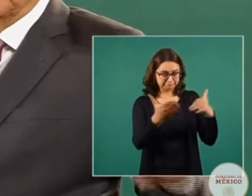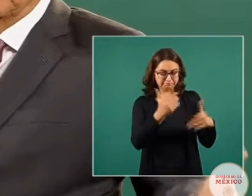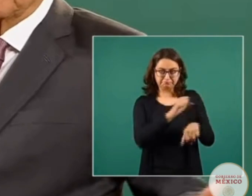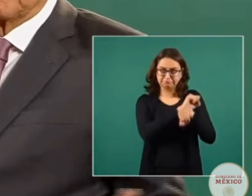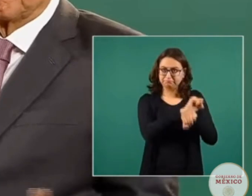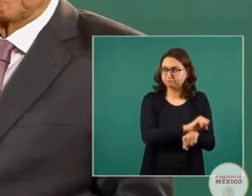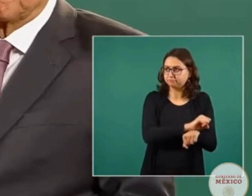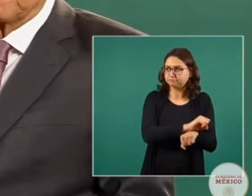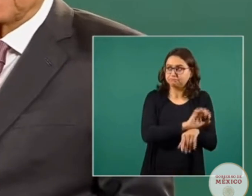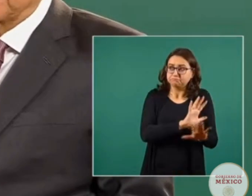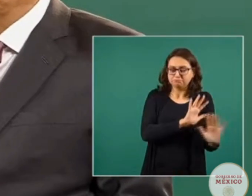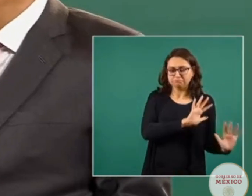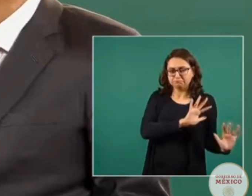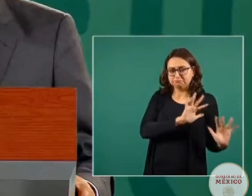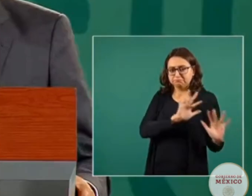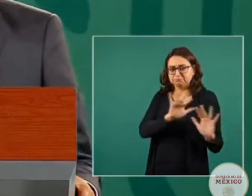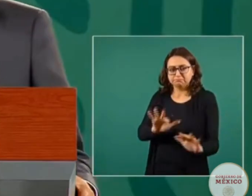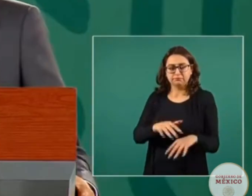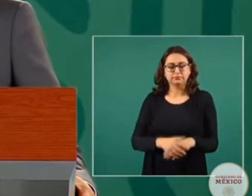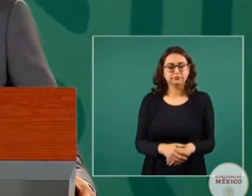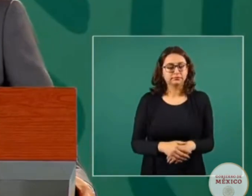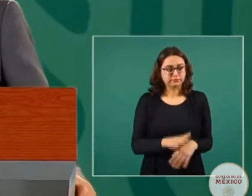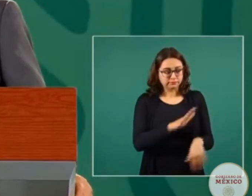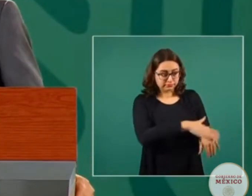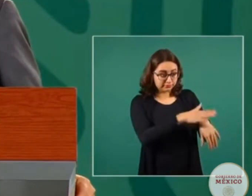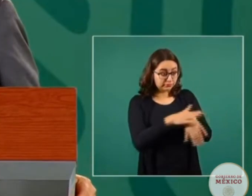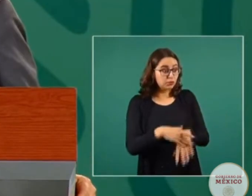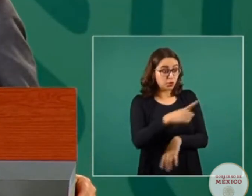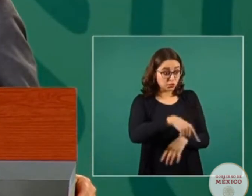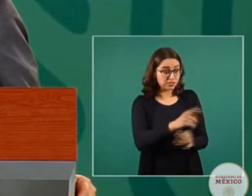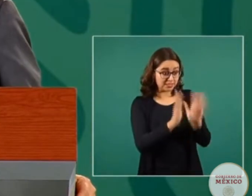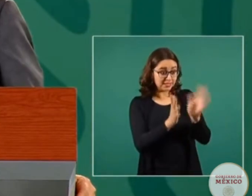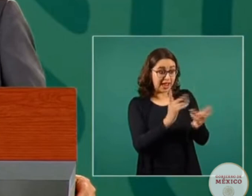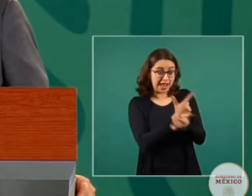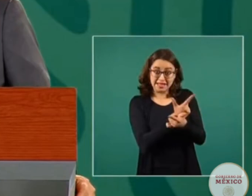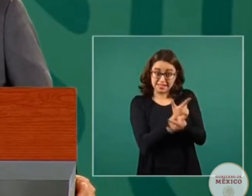haciendas, iban a informarles de que ya eran libres,